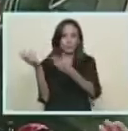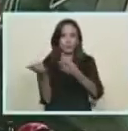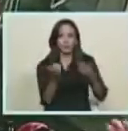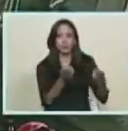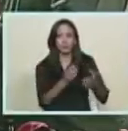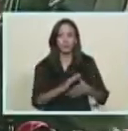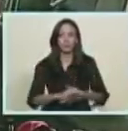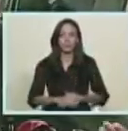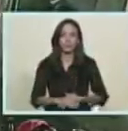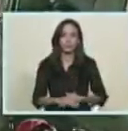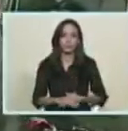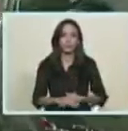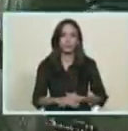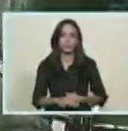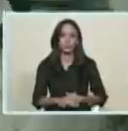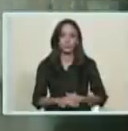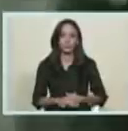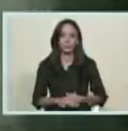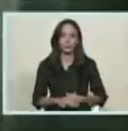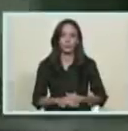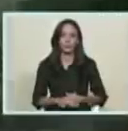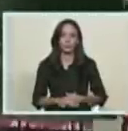Bienvenido, González López, gracias.